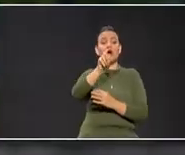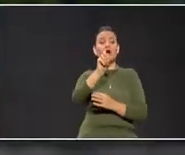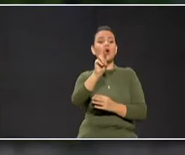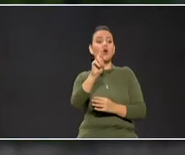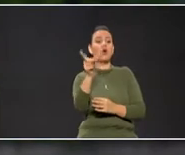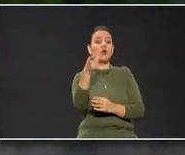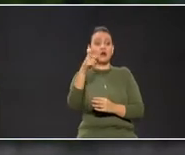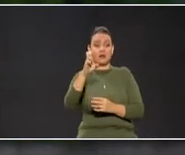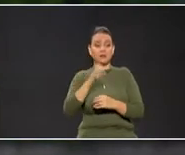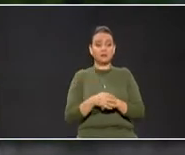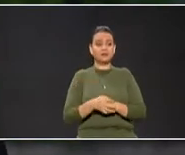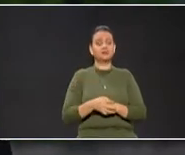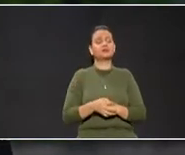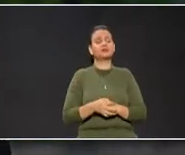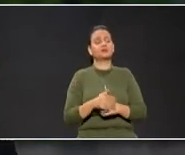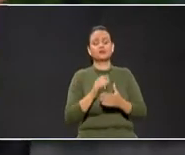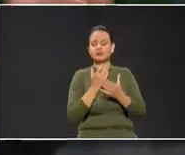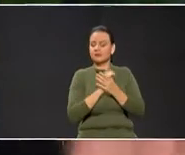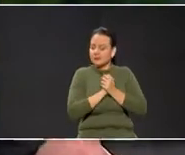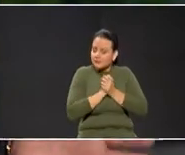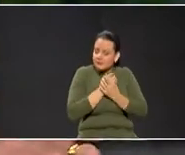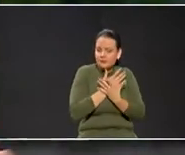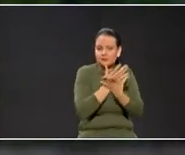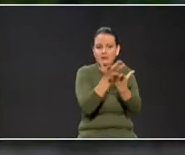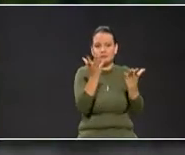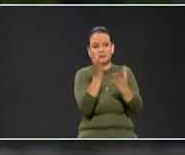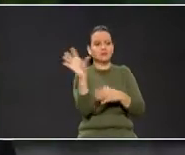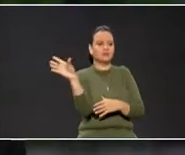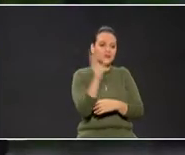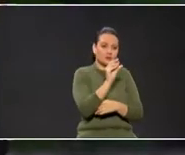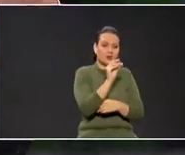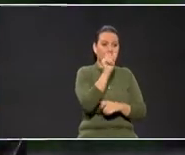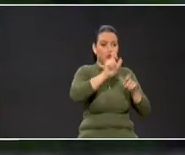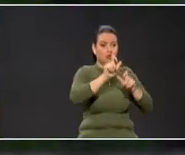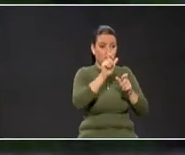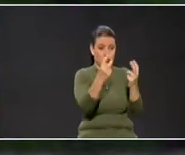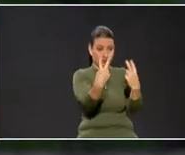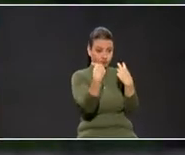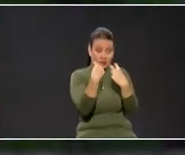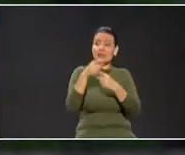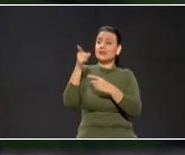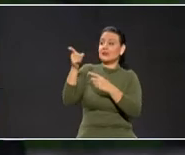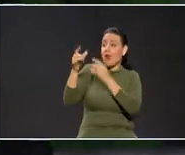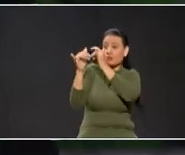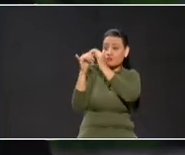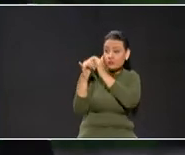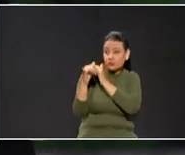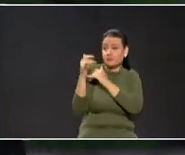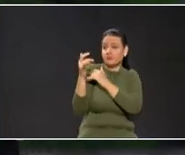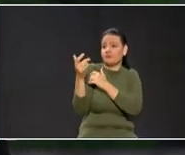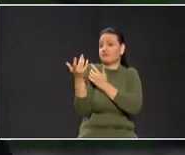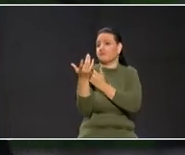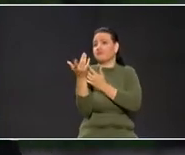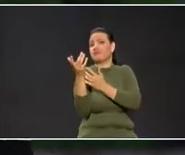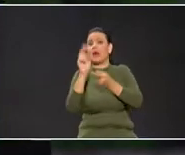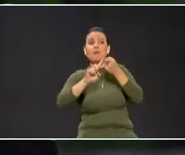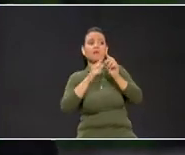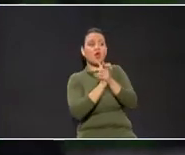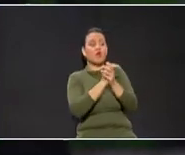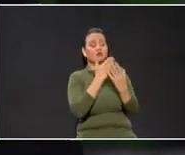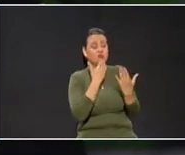especial a todos los televidentes a todos mis compañeros aquí el debate a los periodistas y a todos los camarógrafos pues el peo te